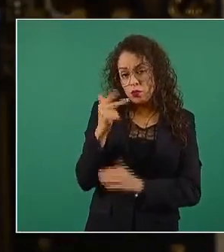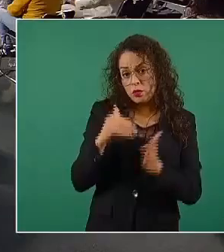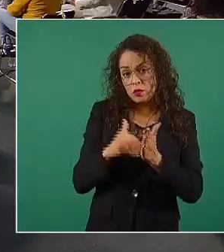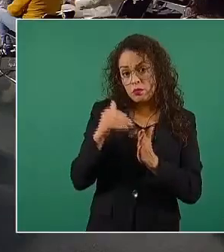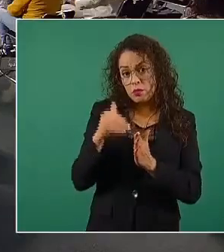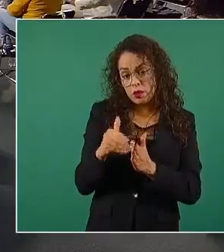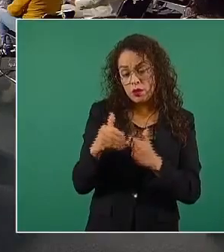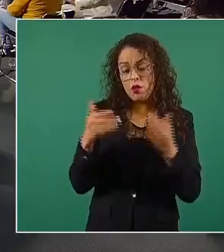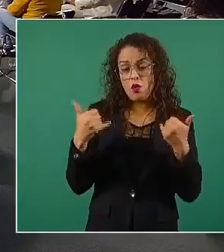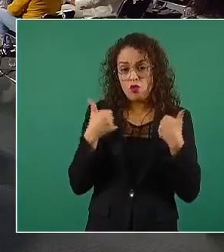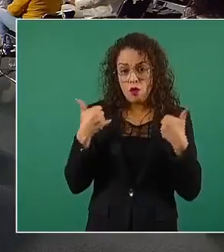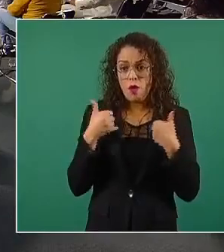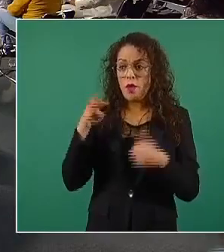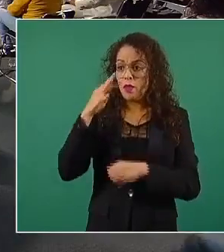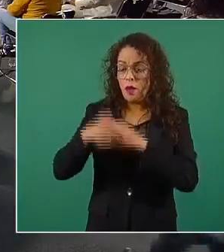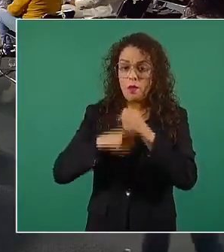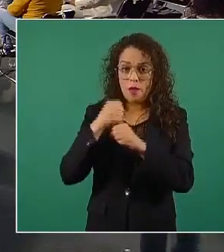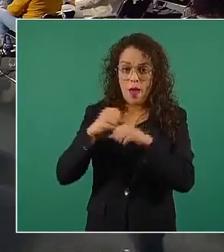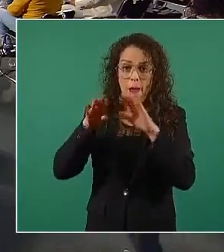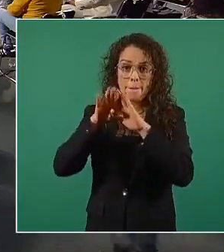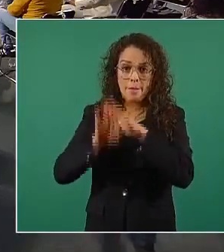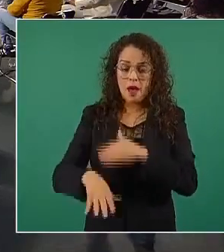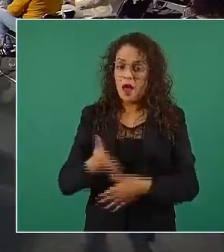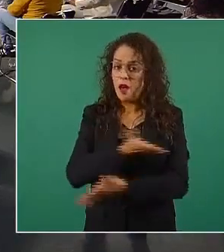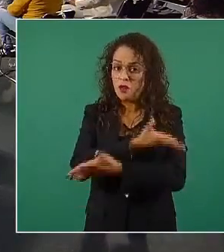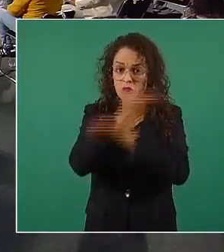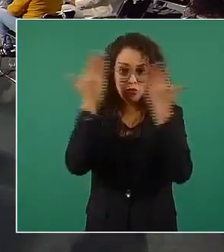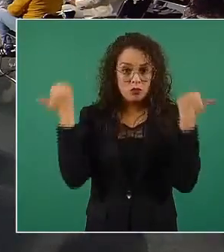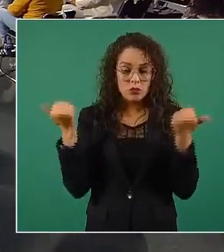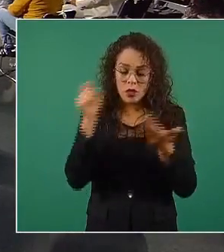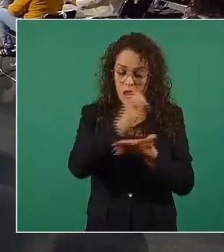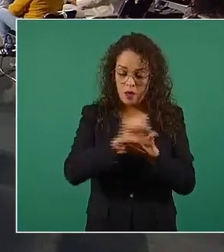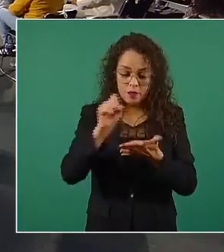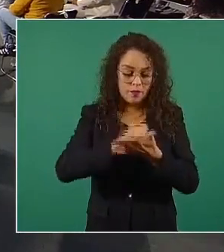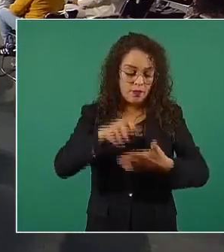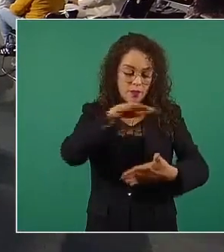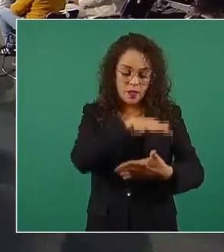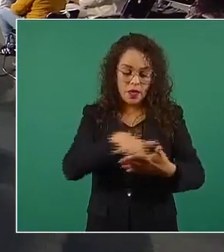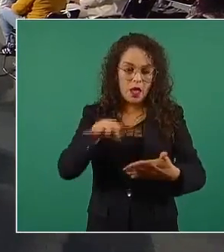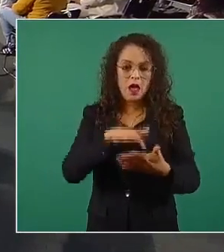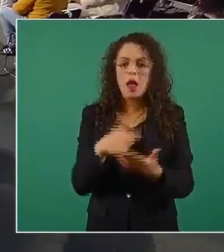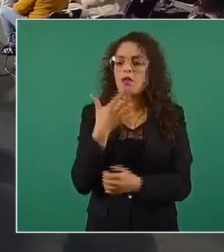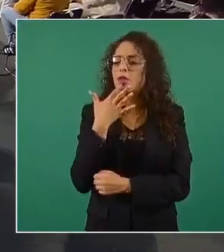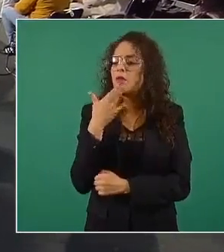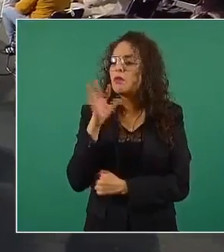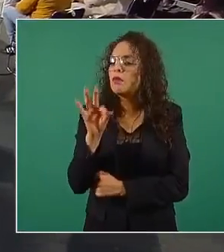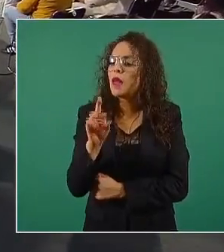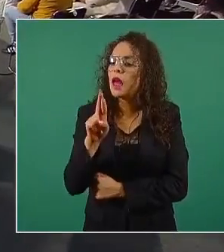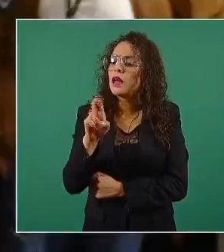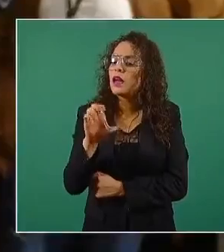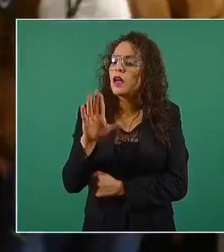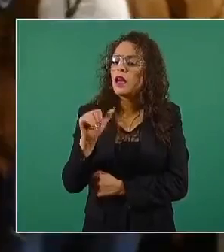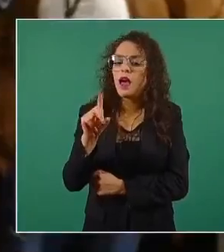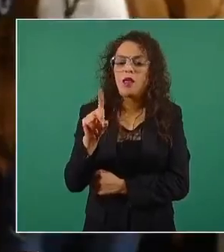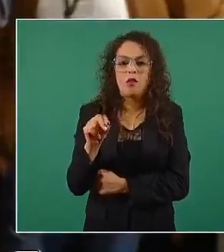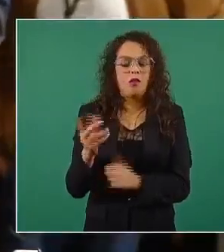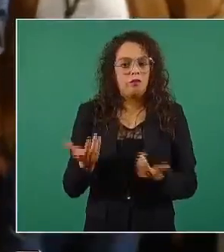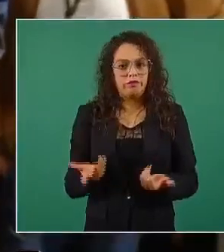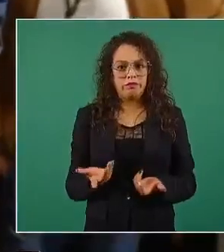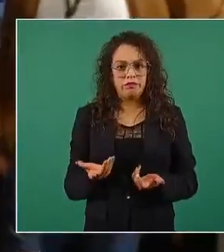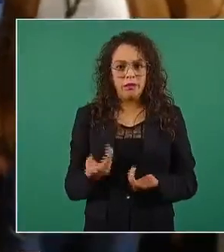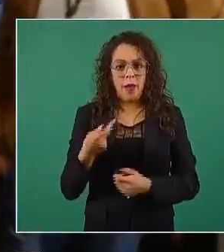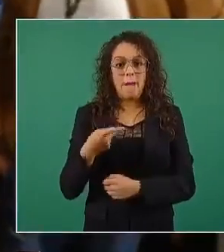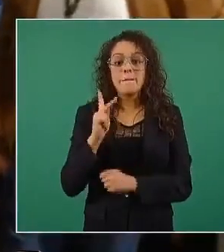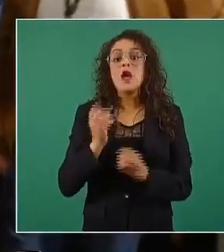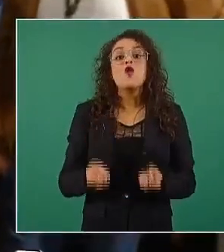años no tienen, no saben leer ni escribir un recado. Sin embargo, no se aclara cuántos de